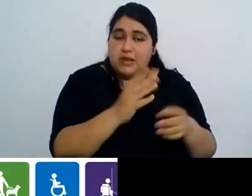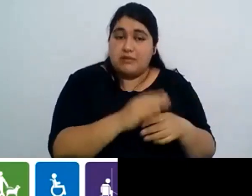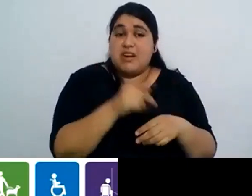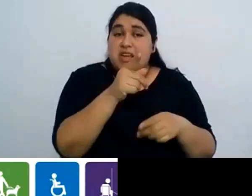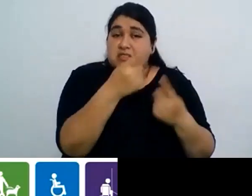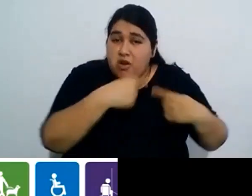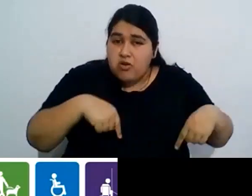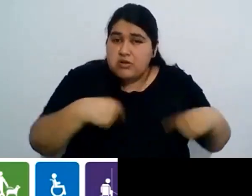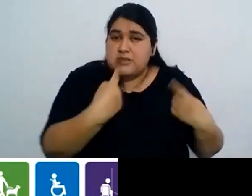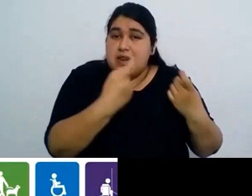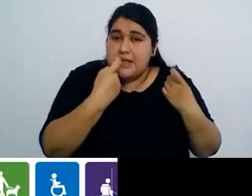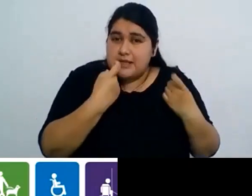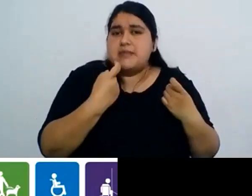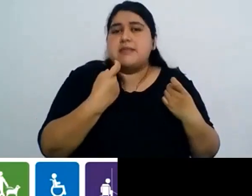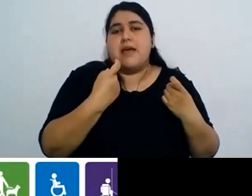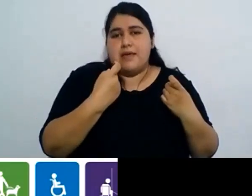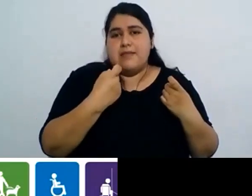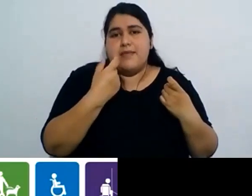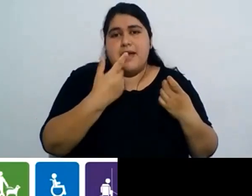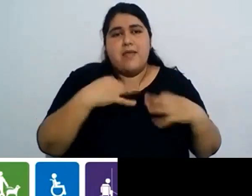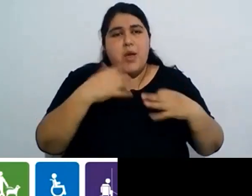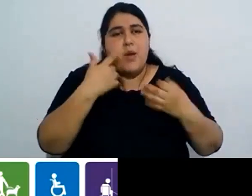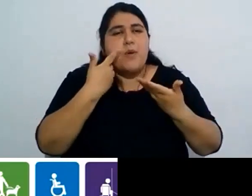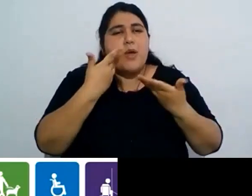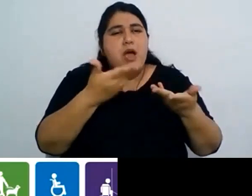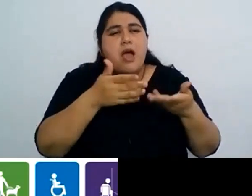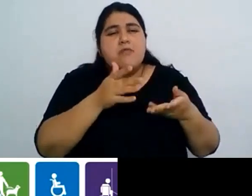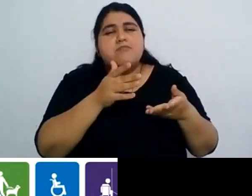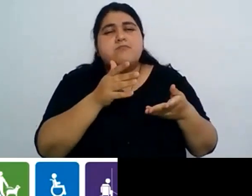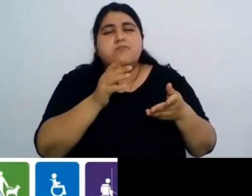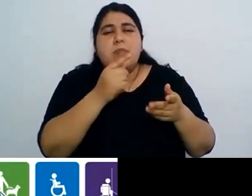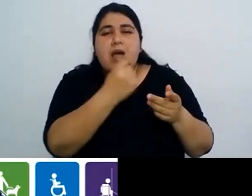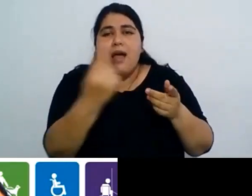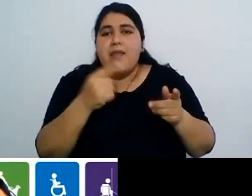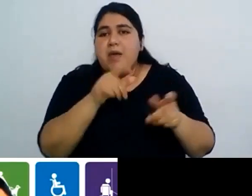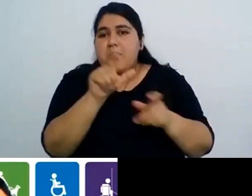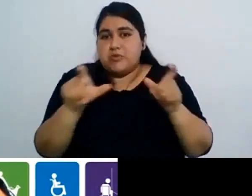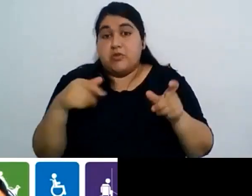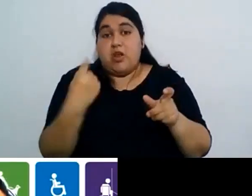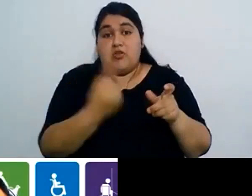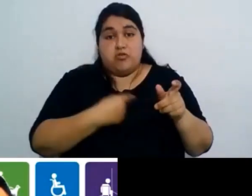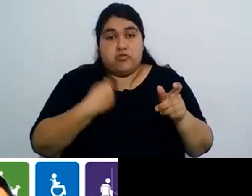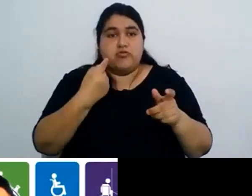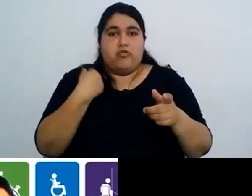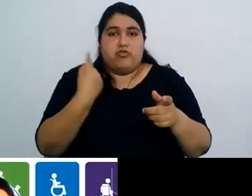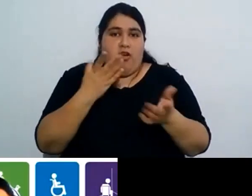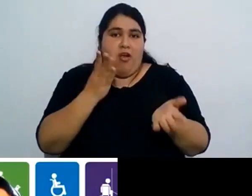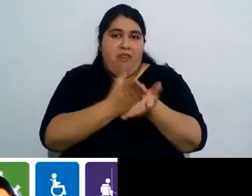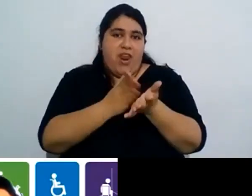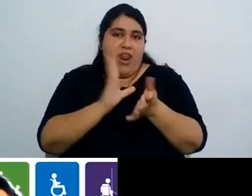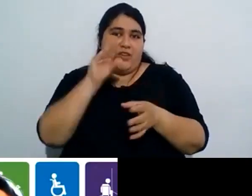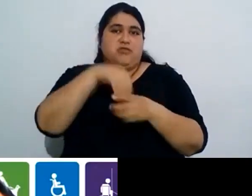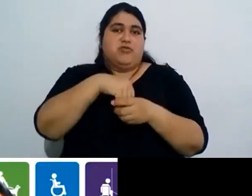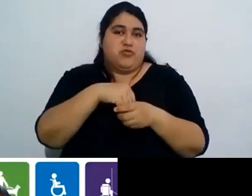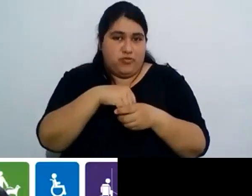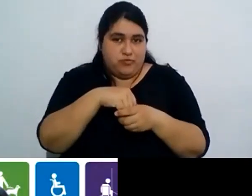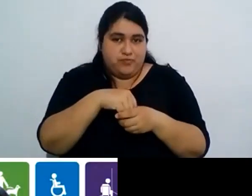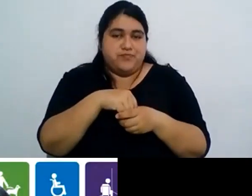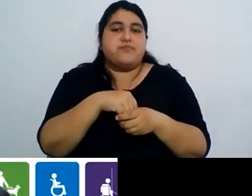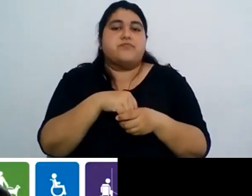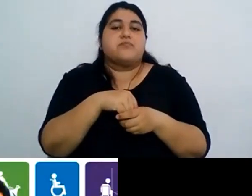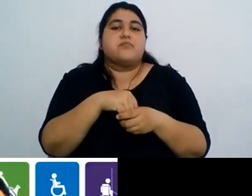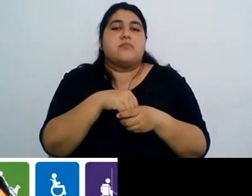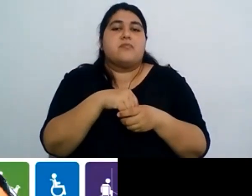necesidades que se deben acomodar de acuerdo a cada persona, ahí nosotros tenemos el derecho en